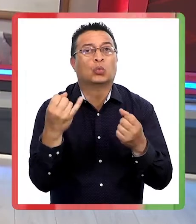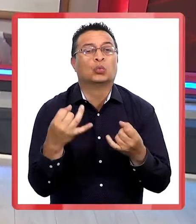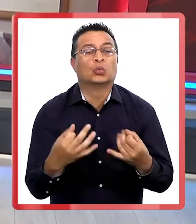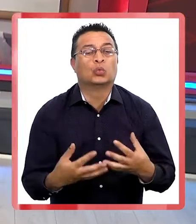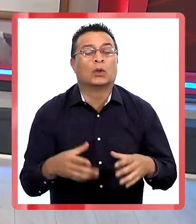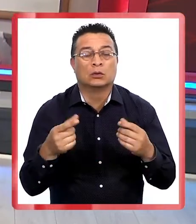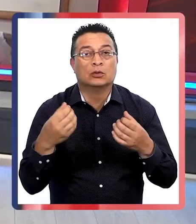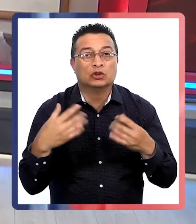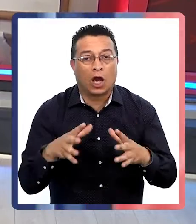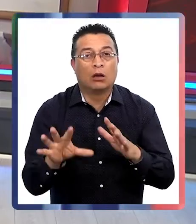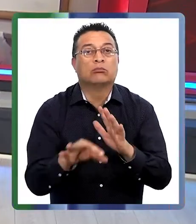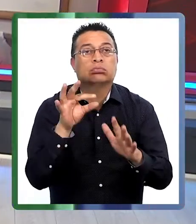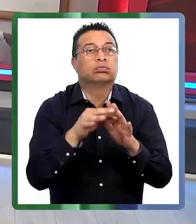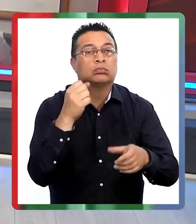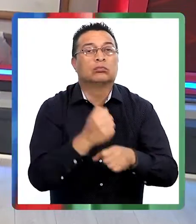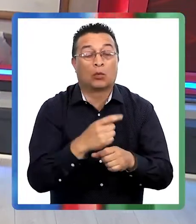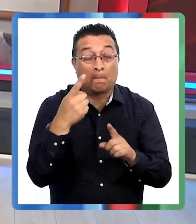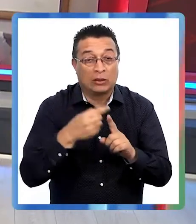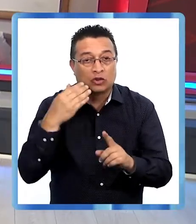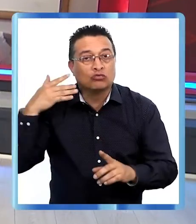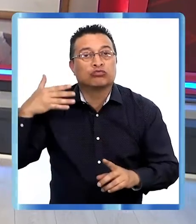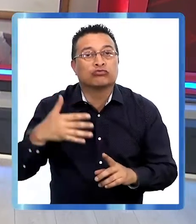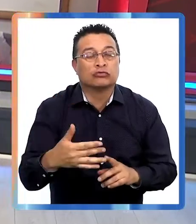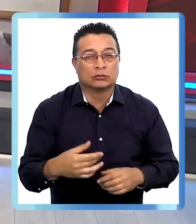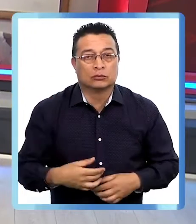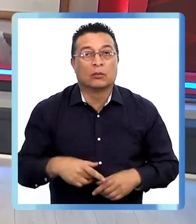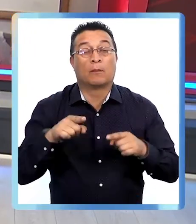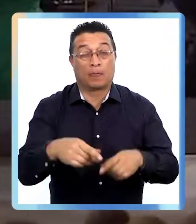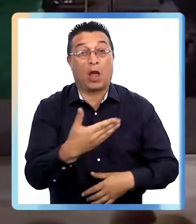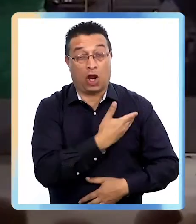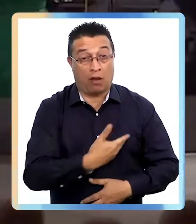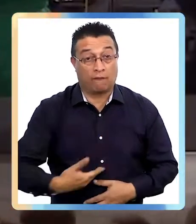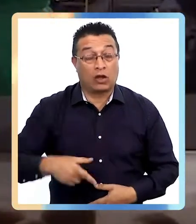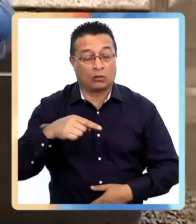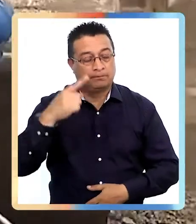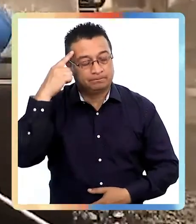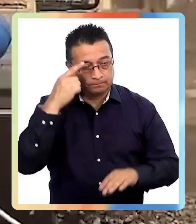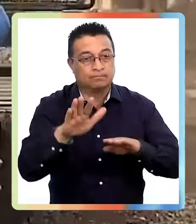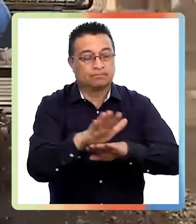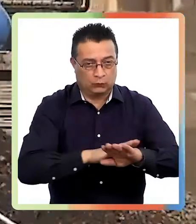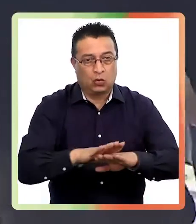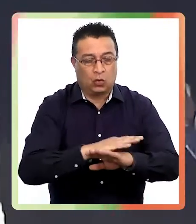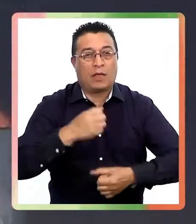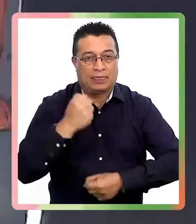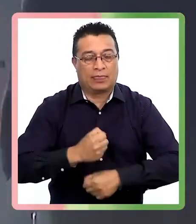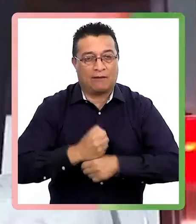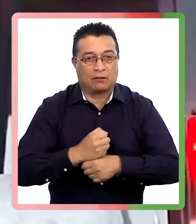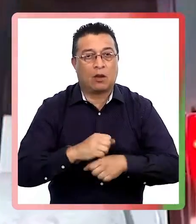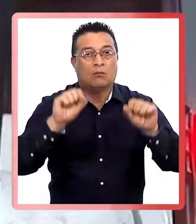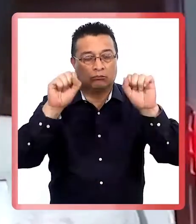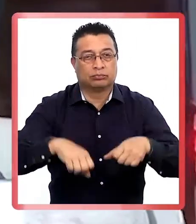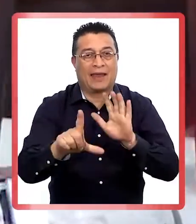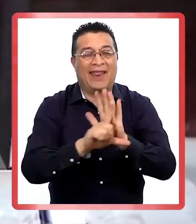de estos puestos de trabajo se han logrado recuperar en los últimos meses, ministro? Lo que hizo el gobierno fue proteger los empleos, y